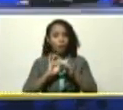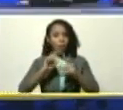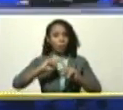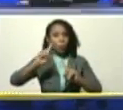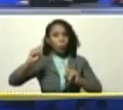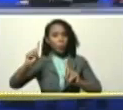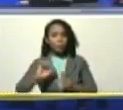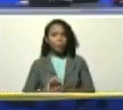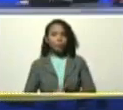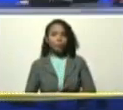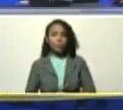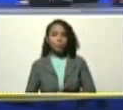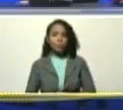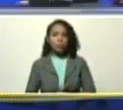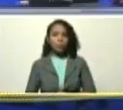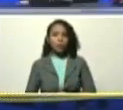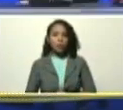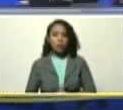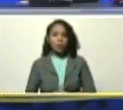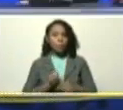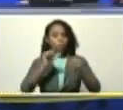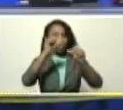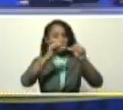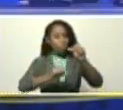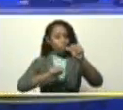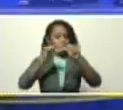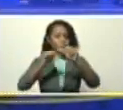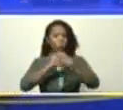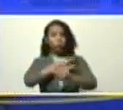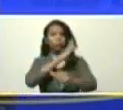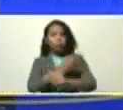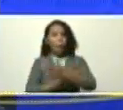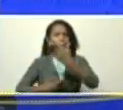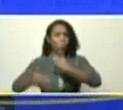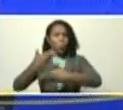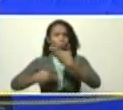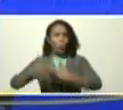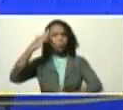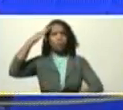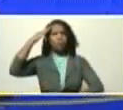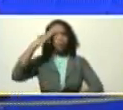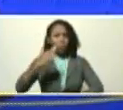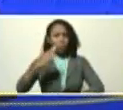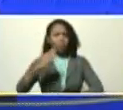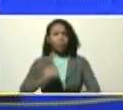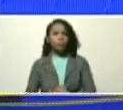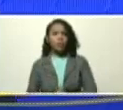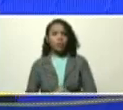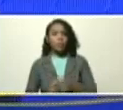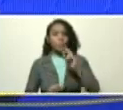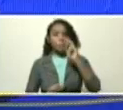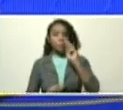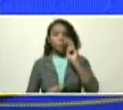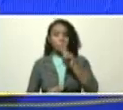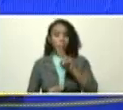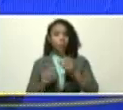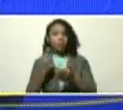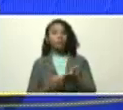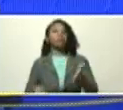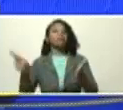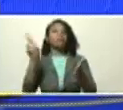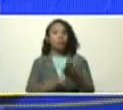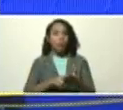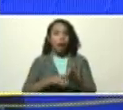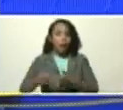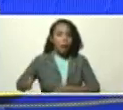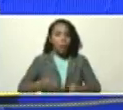energéticas. Hemos pasado revista a la poderosa cooperación militar y hemos ratificado el camino